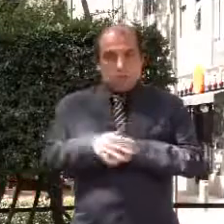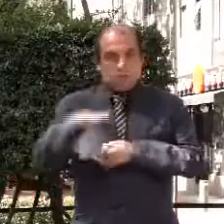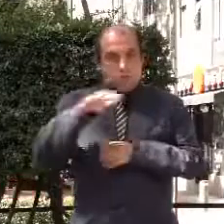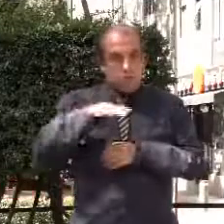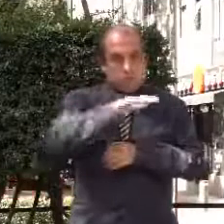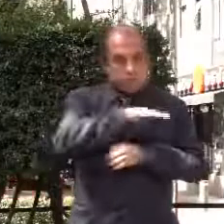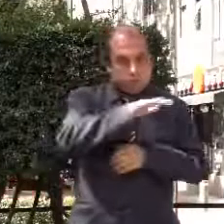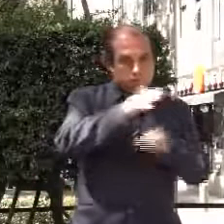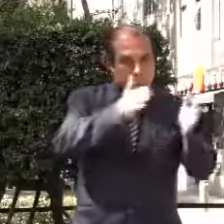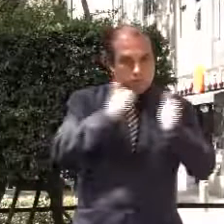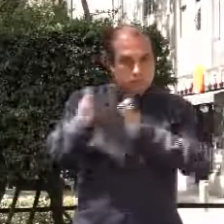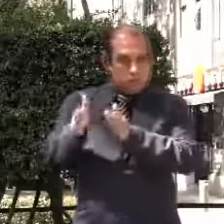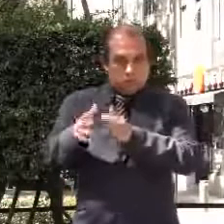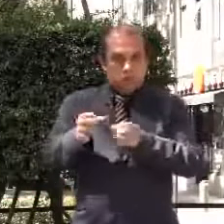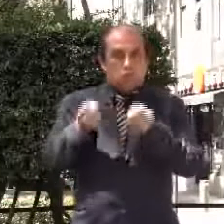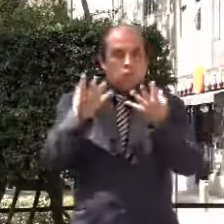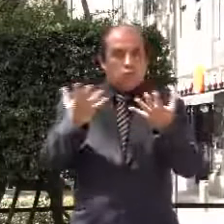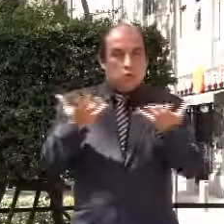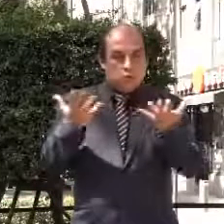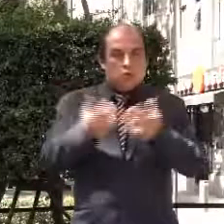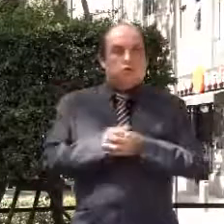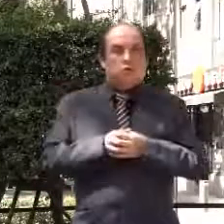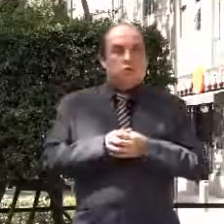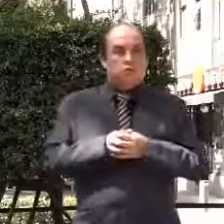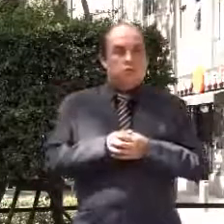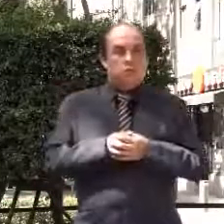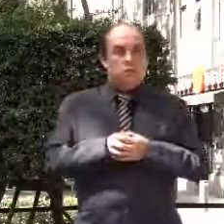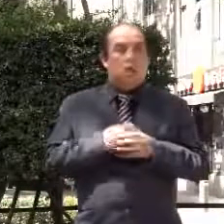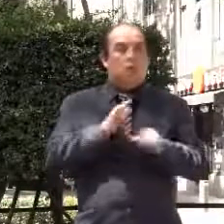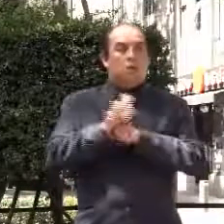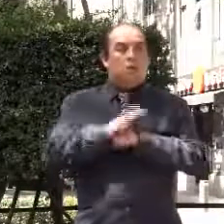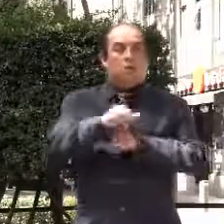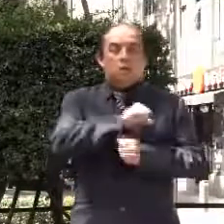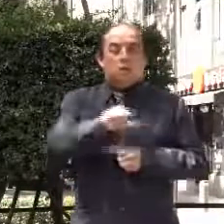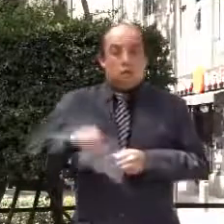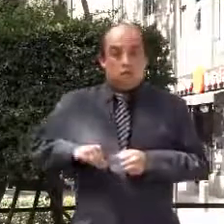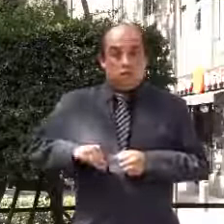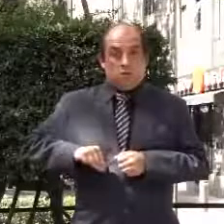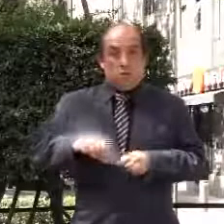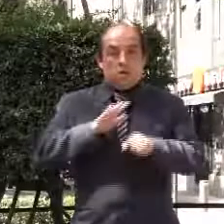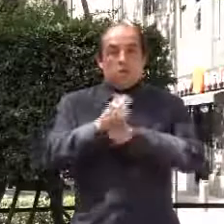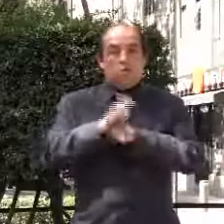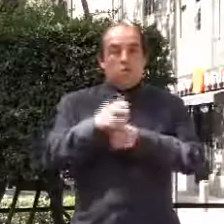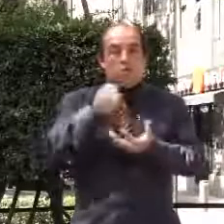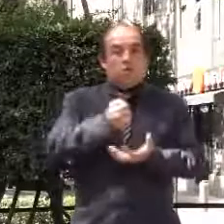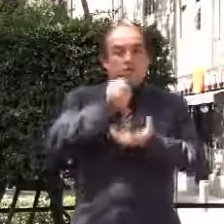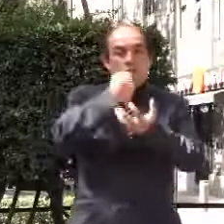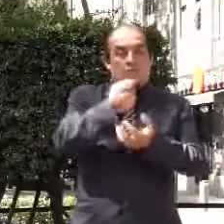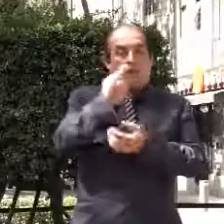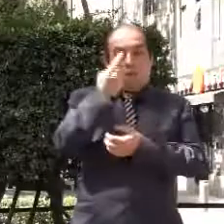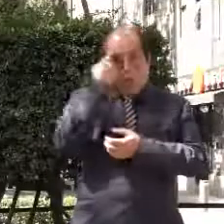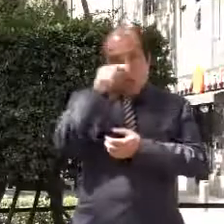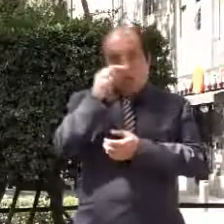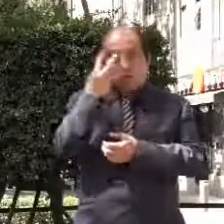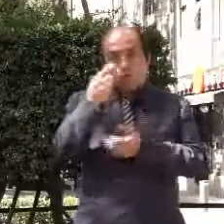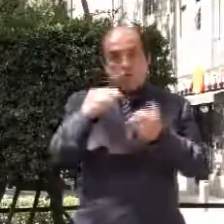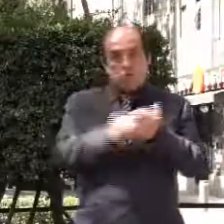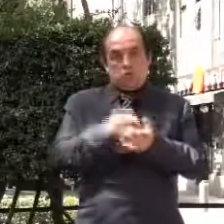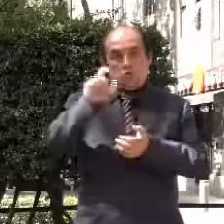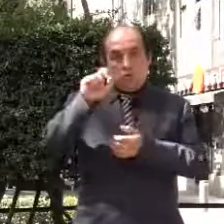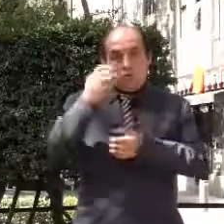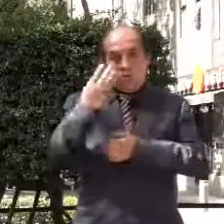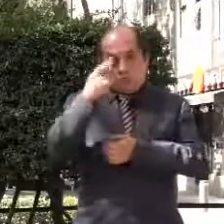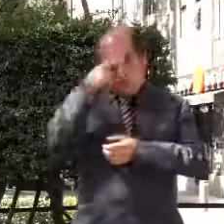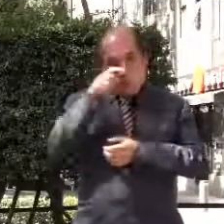ya se han realizado? ¿En qué alcaldías? ¿Y cuál sería la inversión al 2024 para